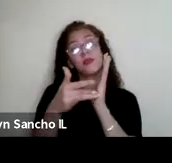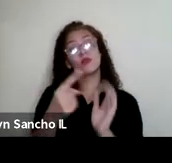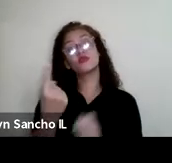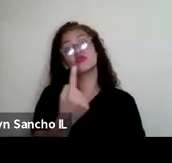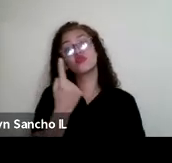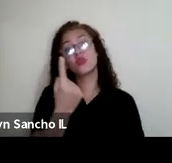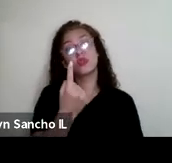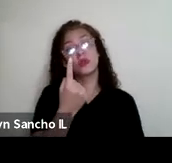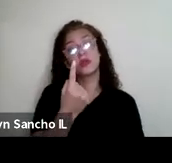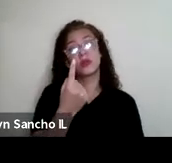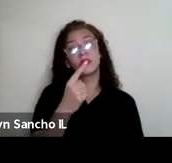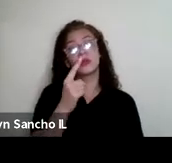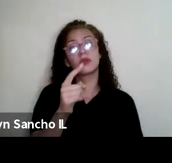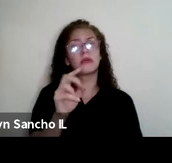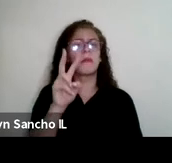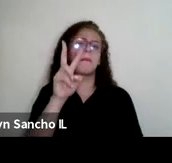un